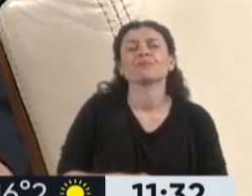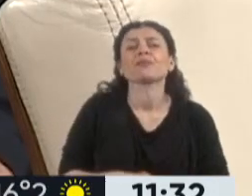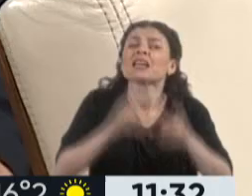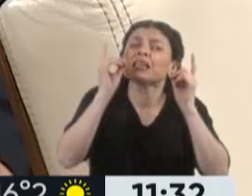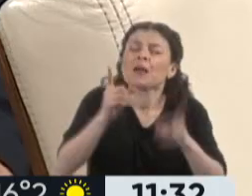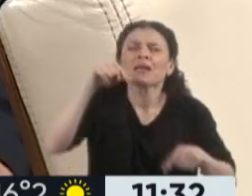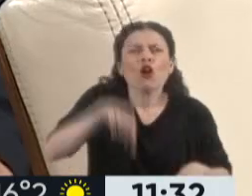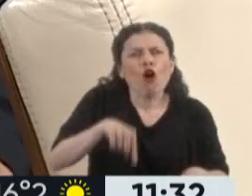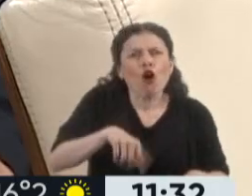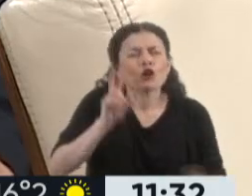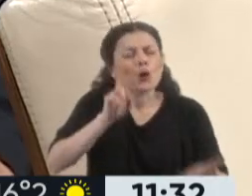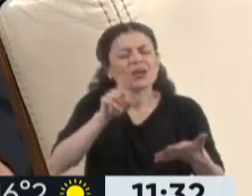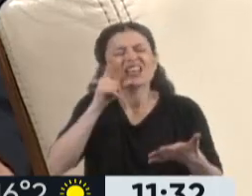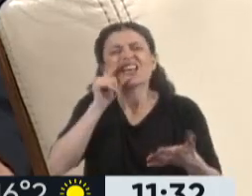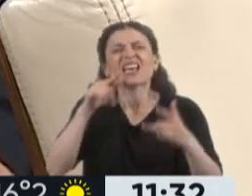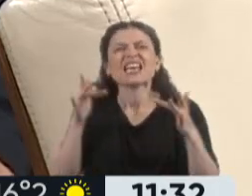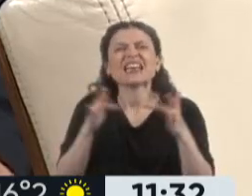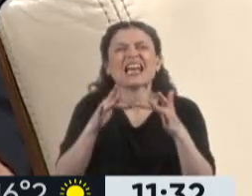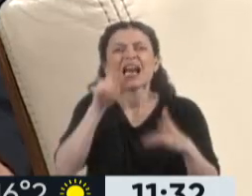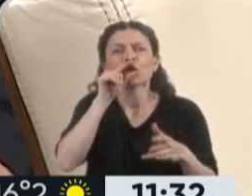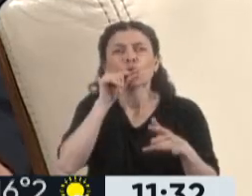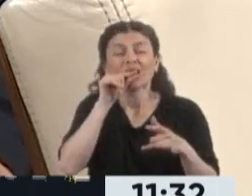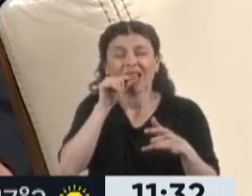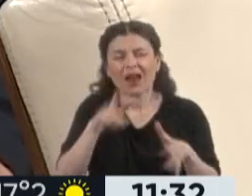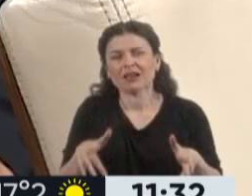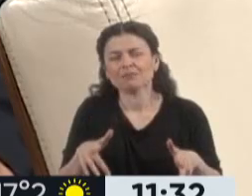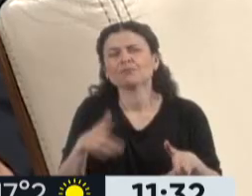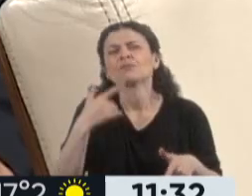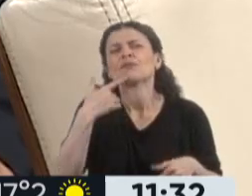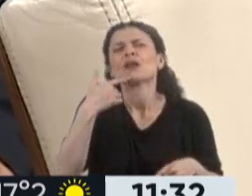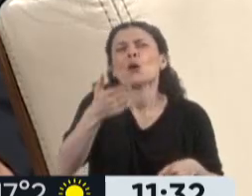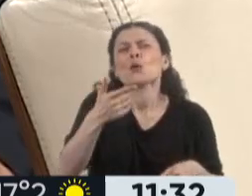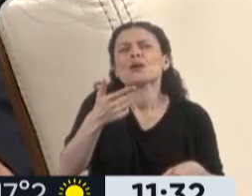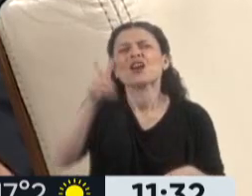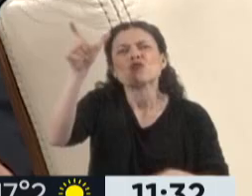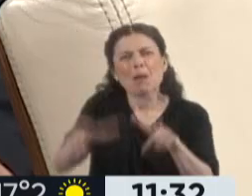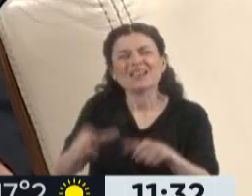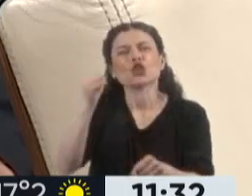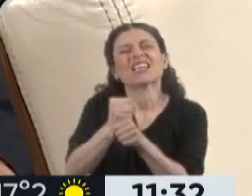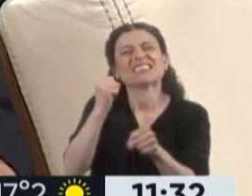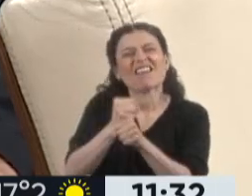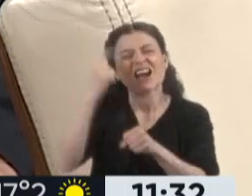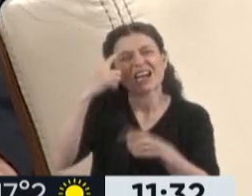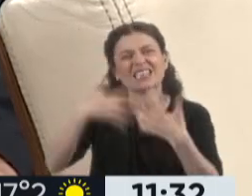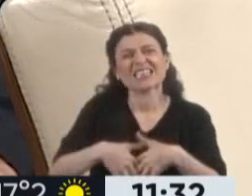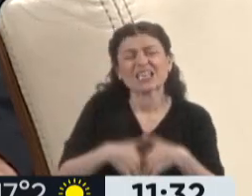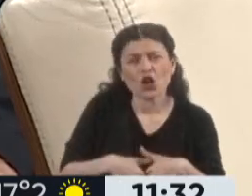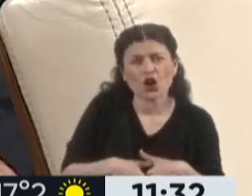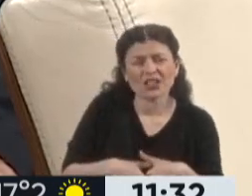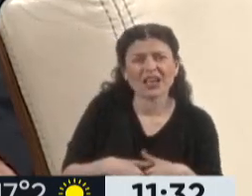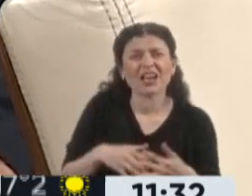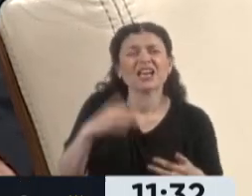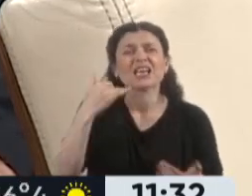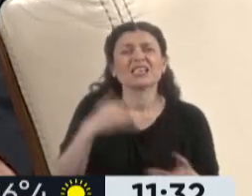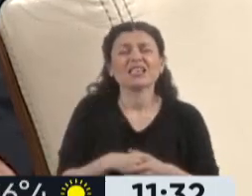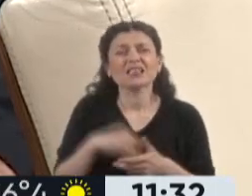Y hoy, viendo en Twitter, me ha parecido muy interesante el planteamiento de un emprendedor tecnológico, fundador de Yastel, de Ya.com,